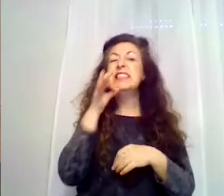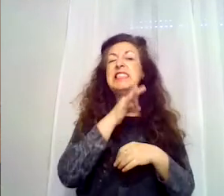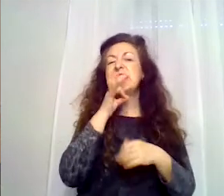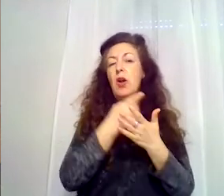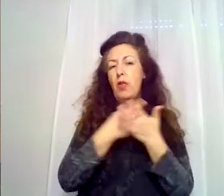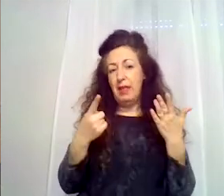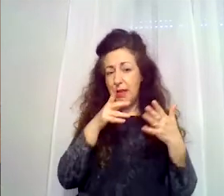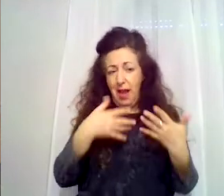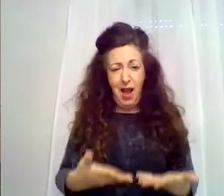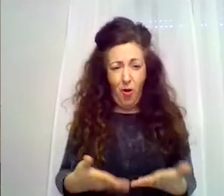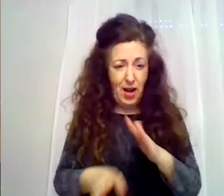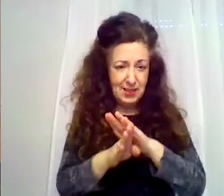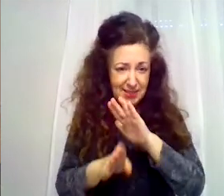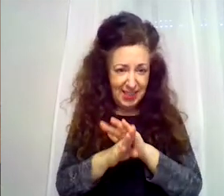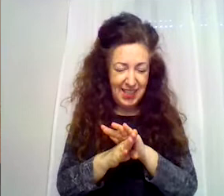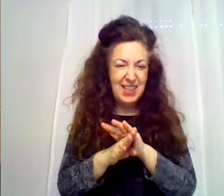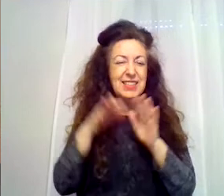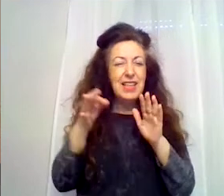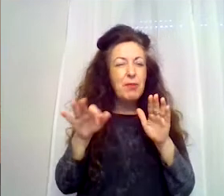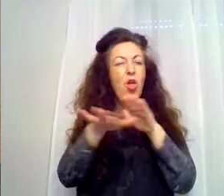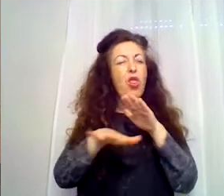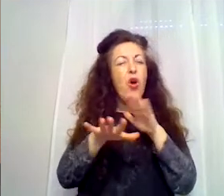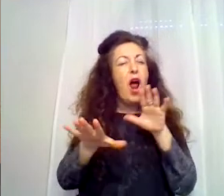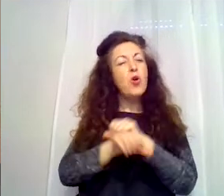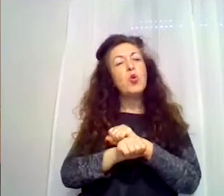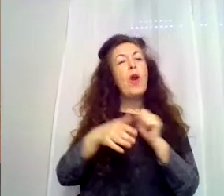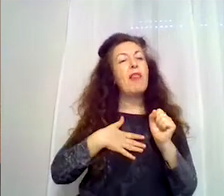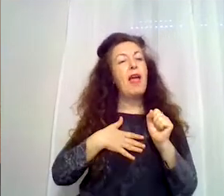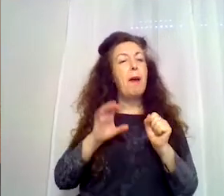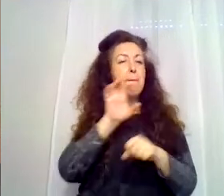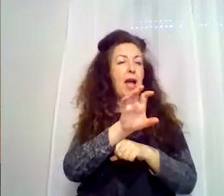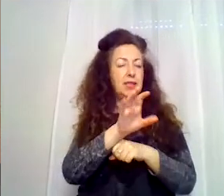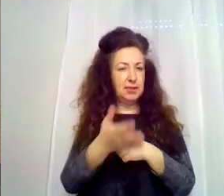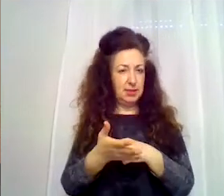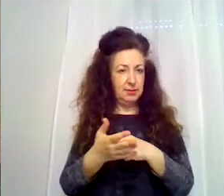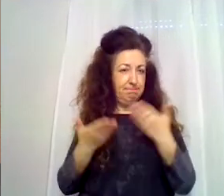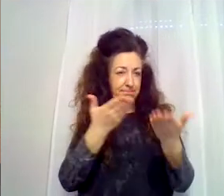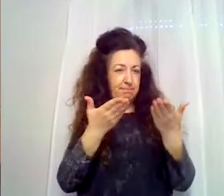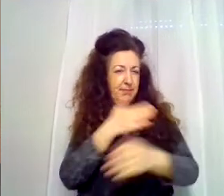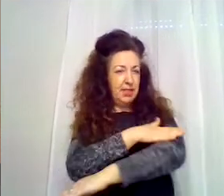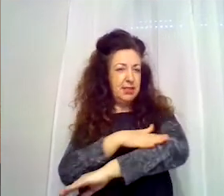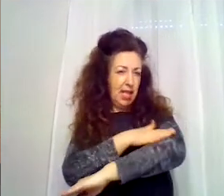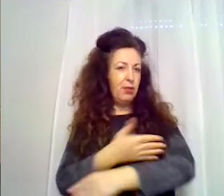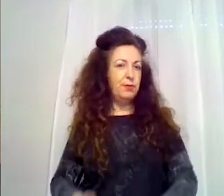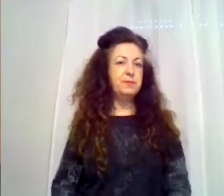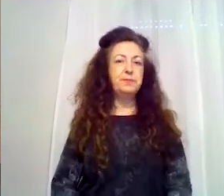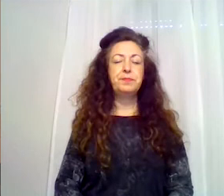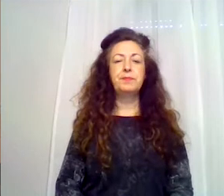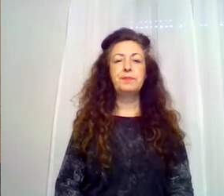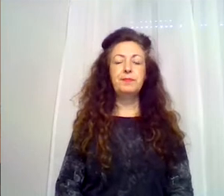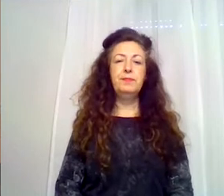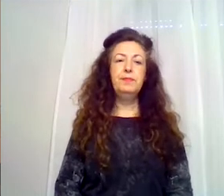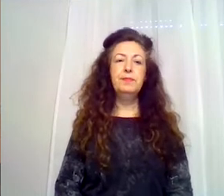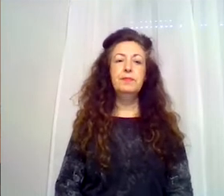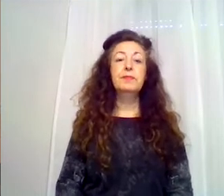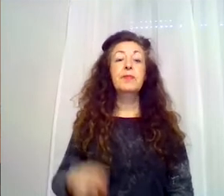etapa tan atractiva, tan atrayente, como enormemente conflictiva, porque evidentemente está lleno de espías,